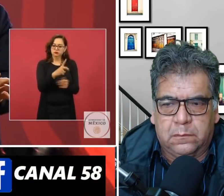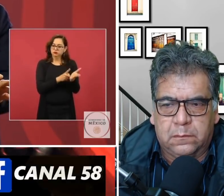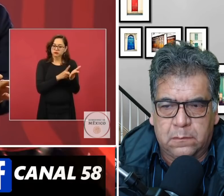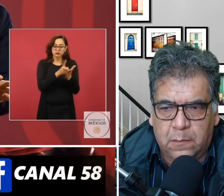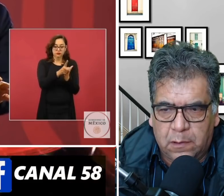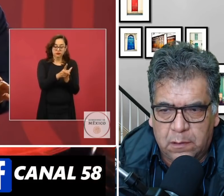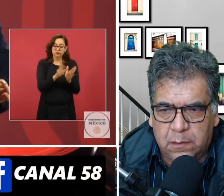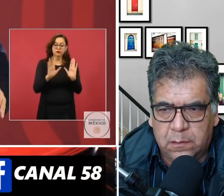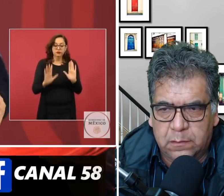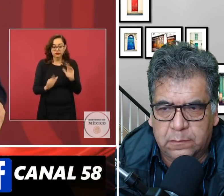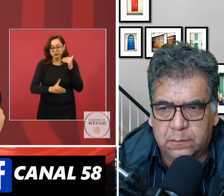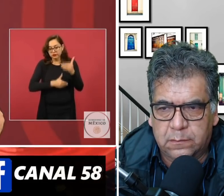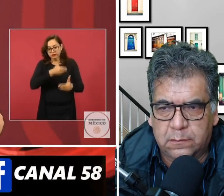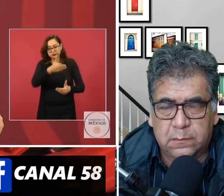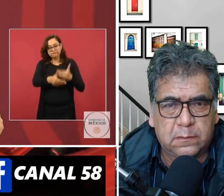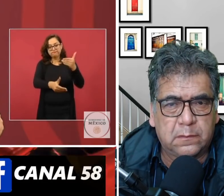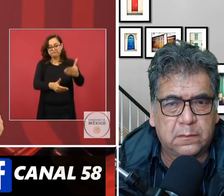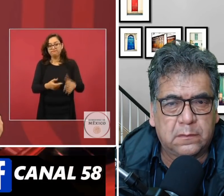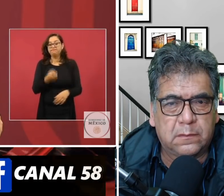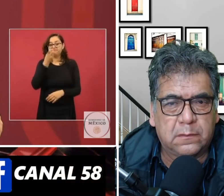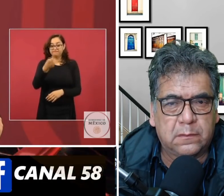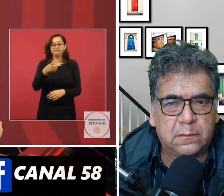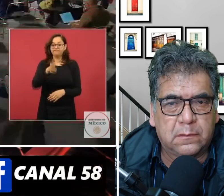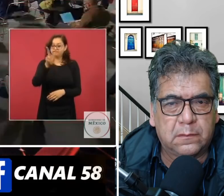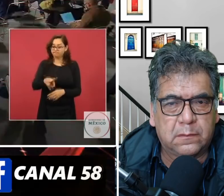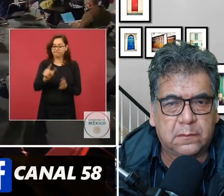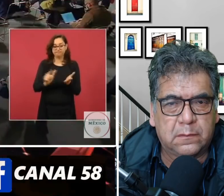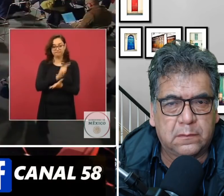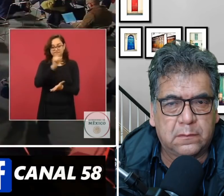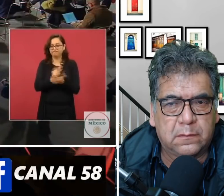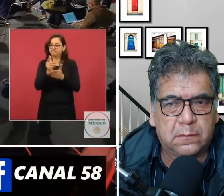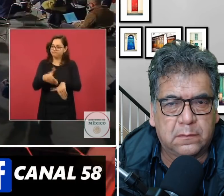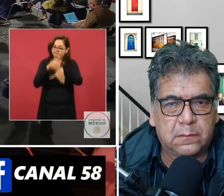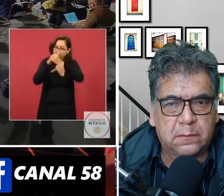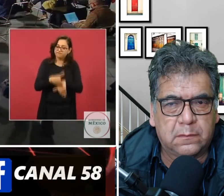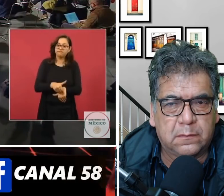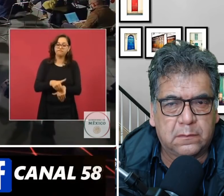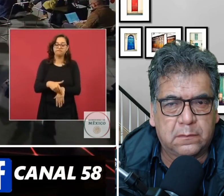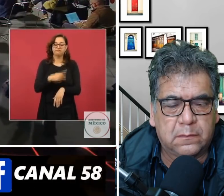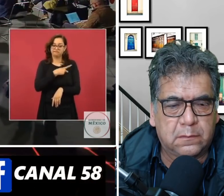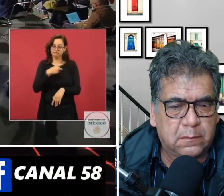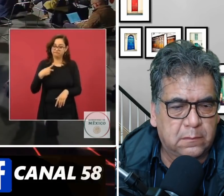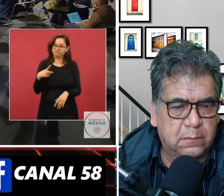Así es cuando se vive en un auténtico Estado de Derecho.